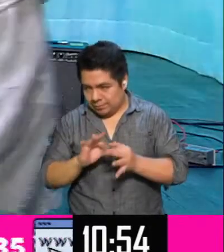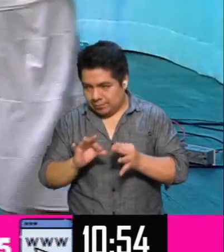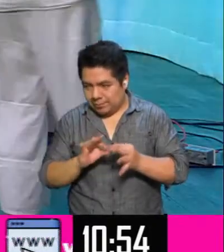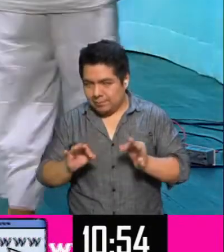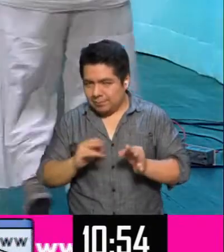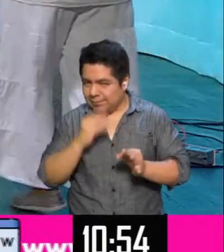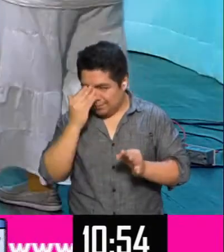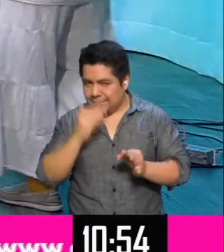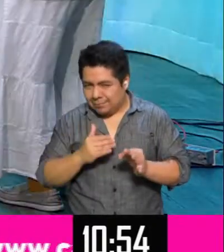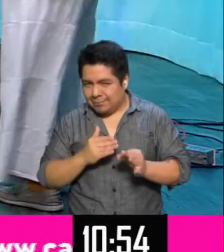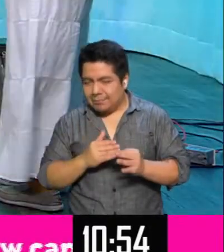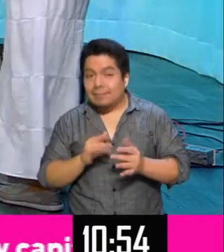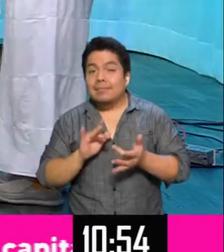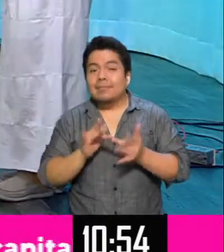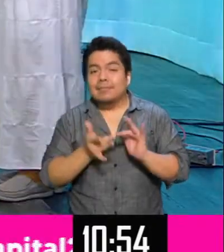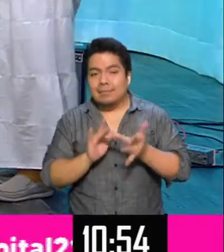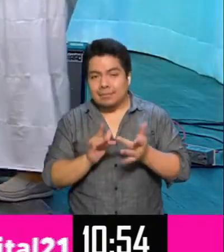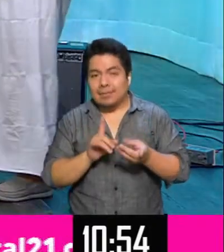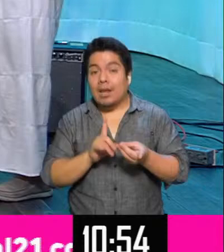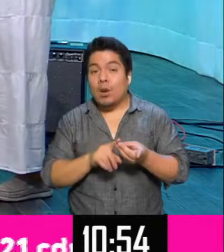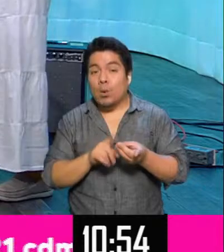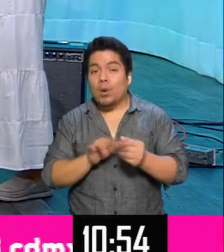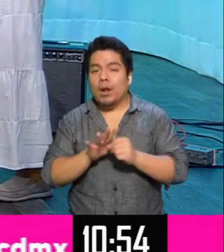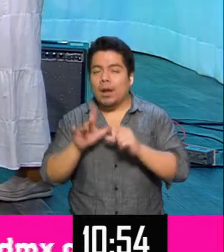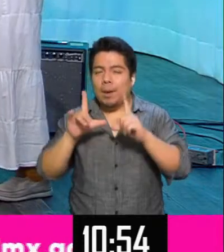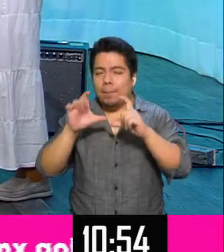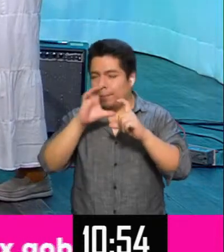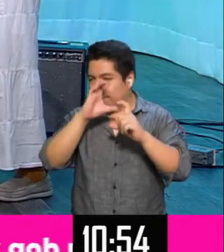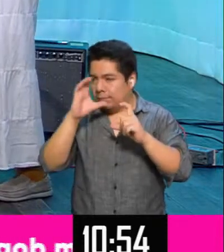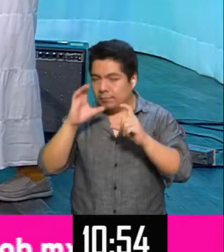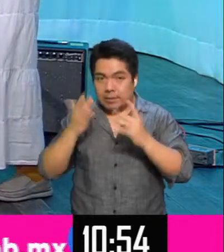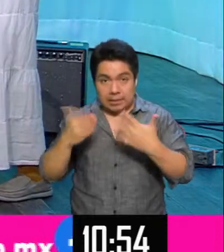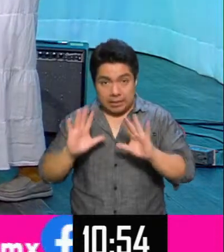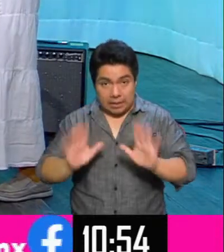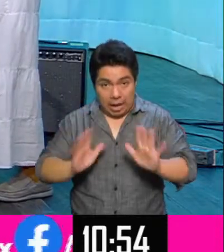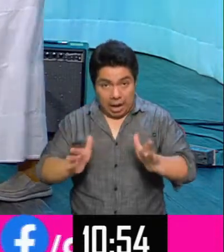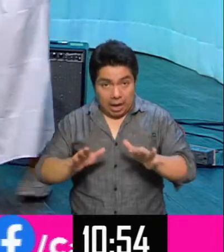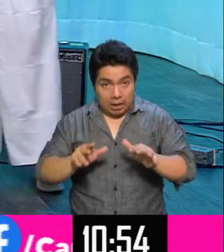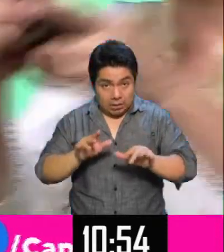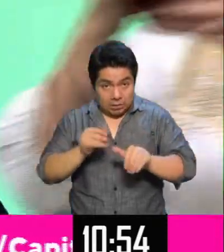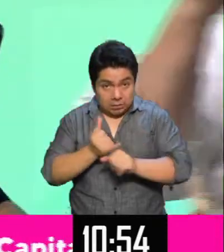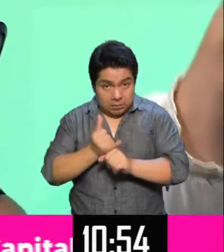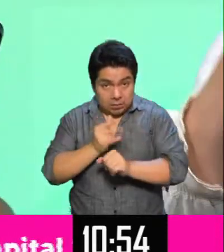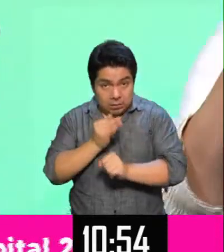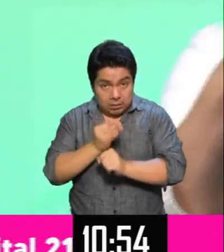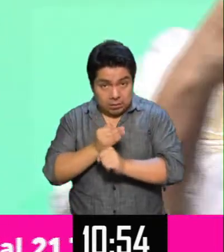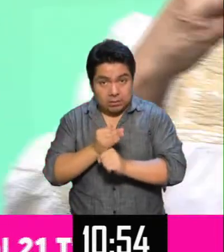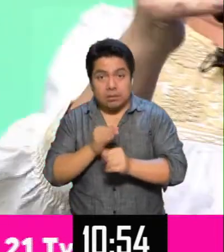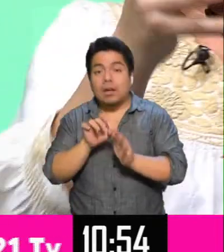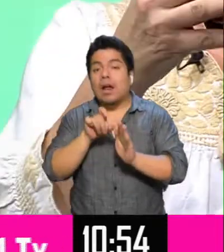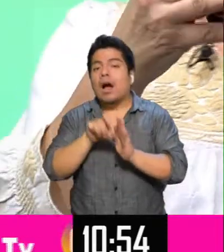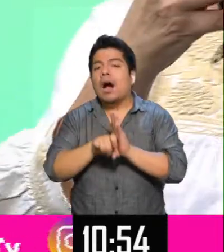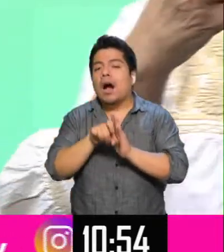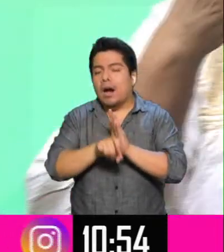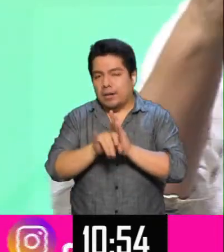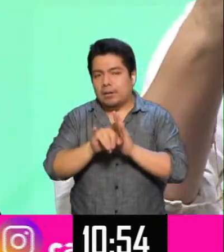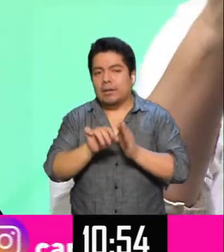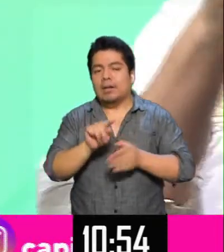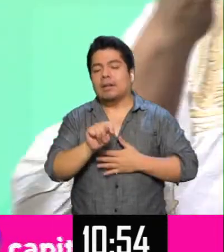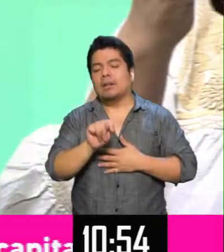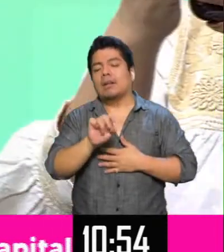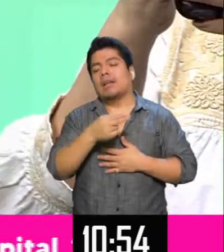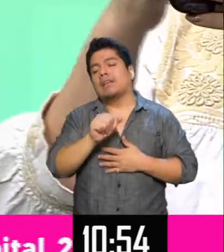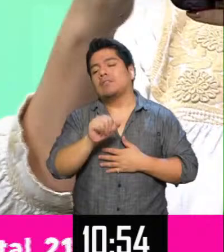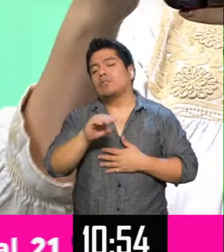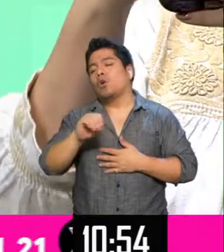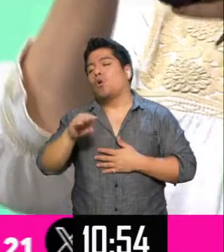sabemos dónde. Redes sociales, es lo que toma la Sí, foto, ya están señora. en plataformas con Sí, toda sí, su sí. música. En Instagram pueden buscarnos como The Soma